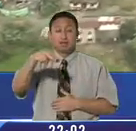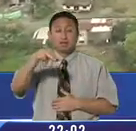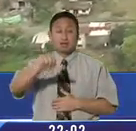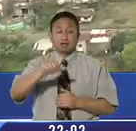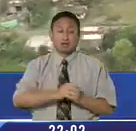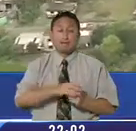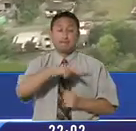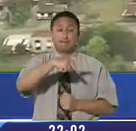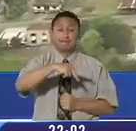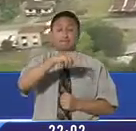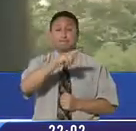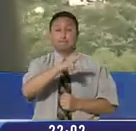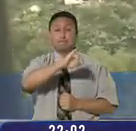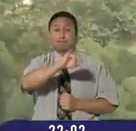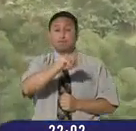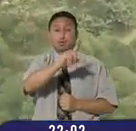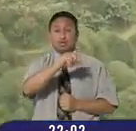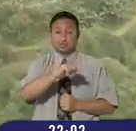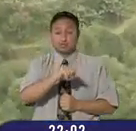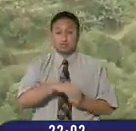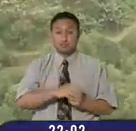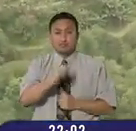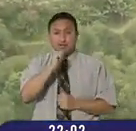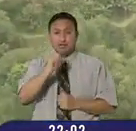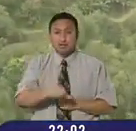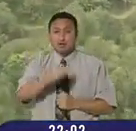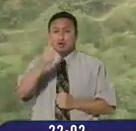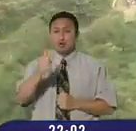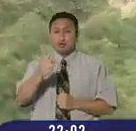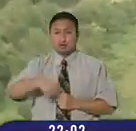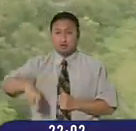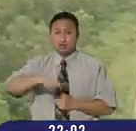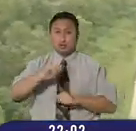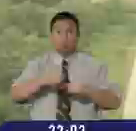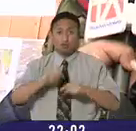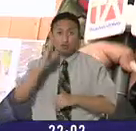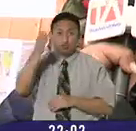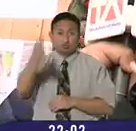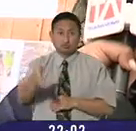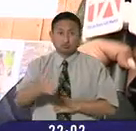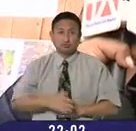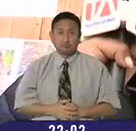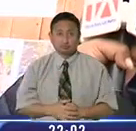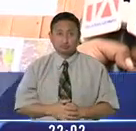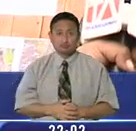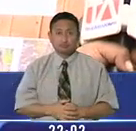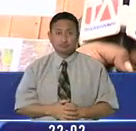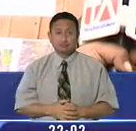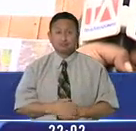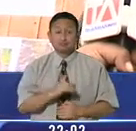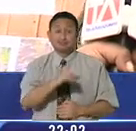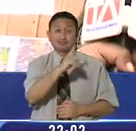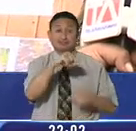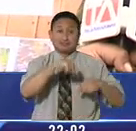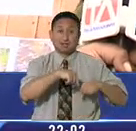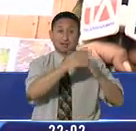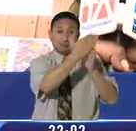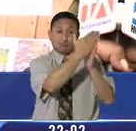Pujilí, pero existen otras que aún no se puede acceder por las inundaciones. Pero aquí está ya